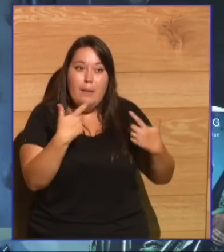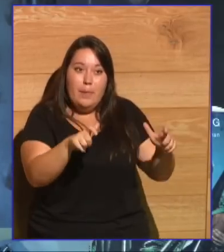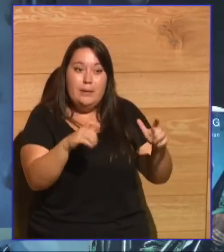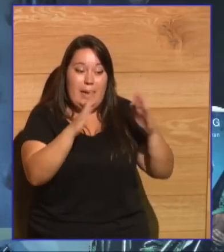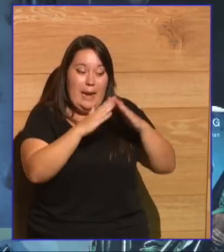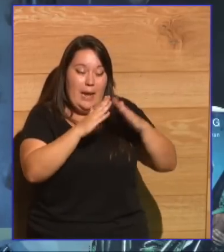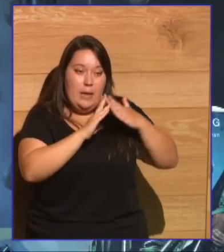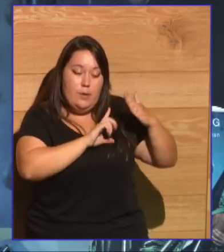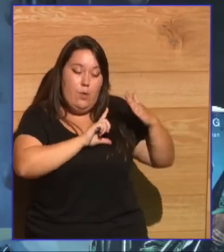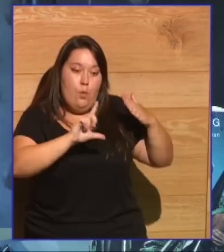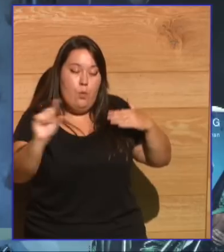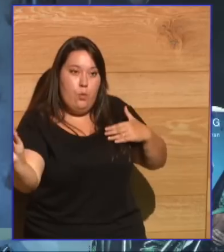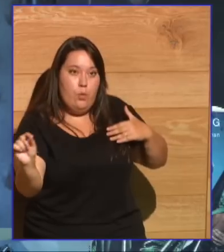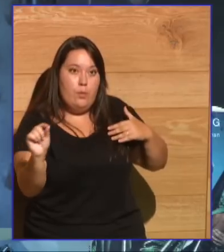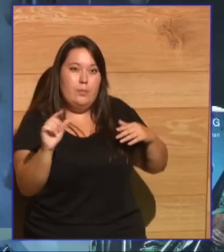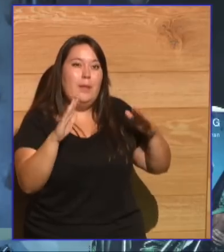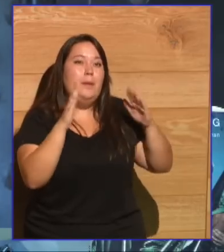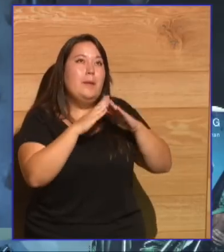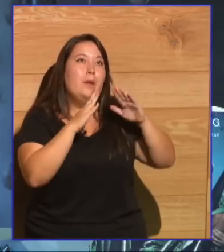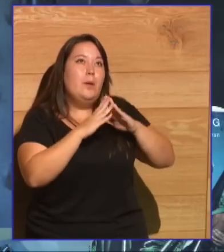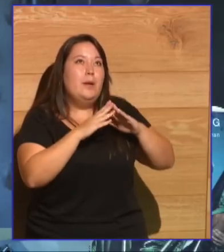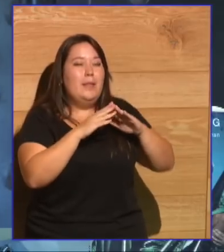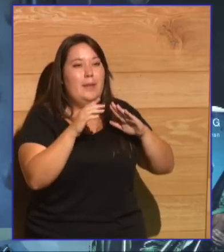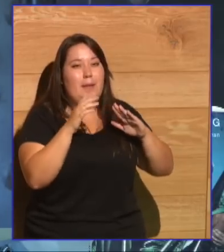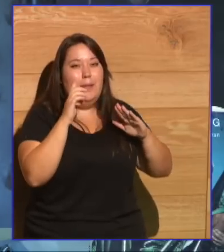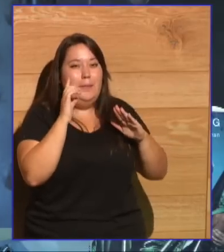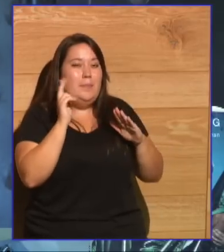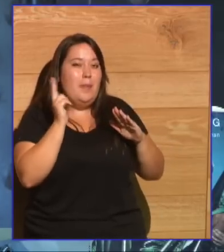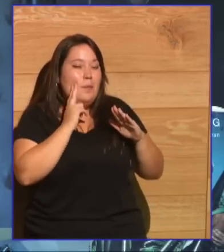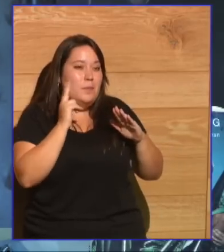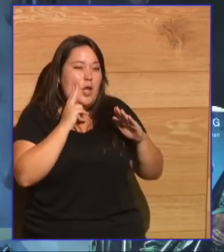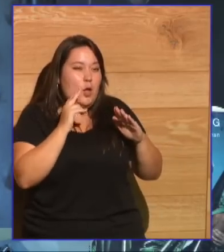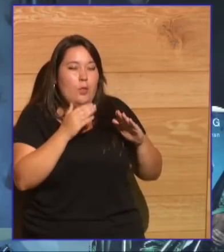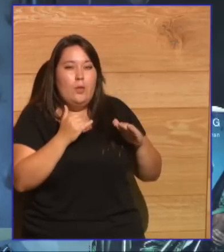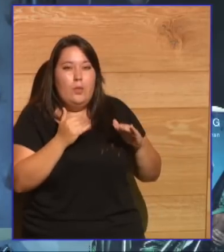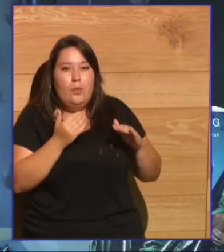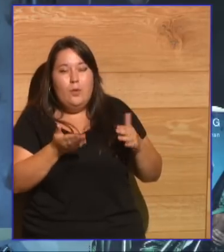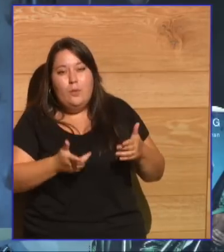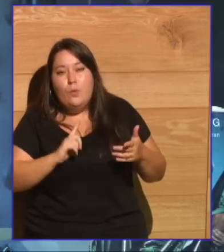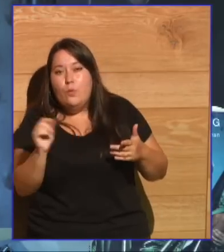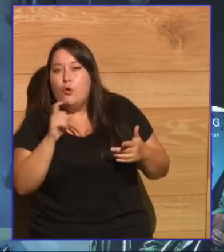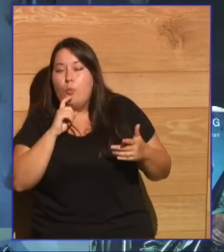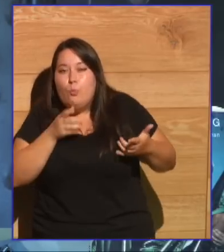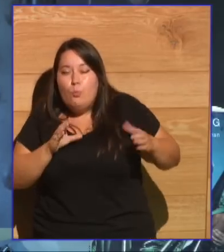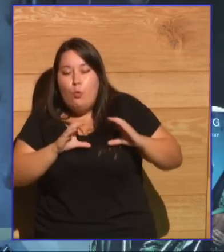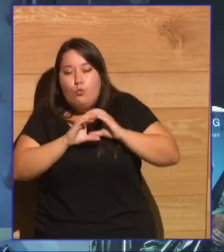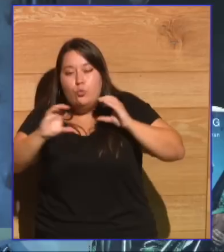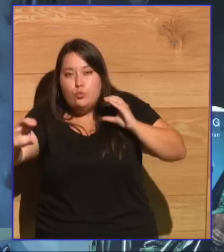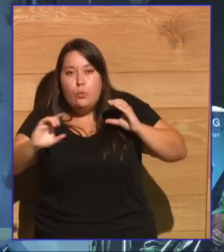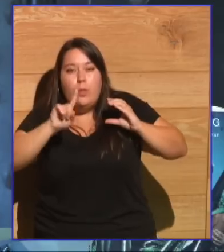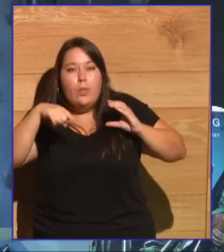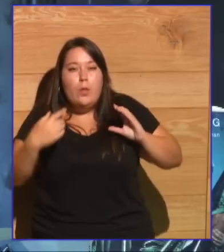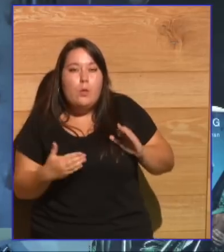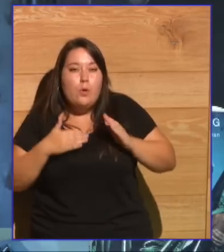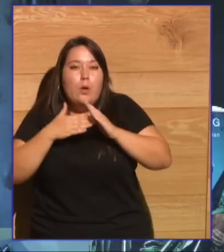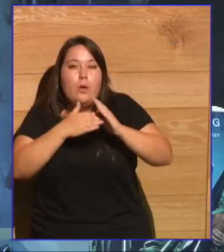casa pesadillesca aislada con esos tubos la huida en la que está después cuando se